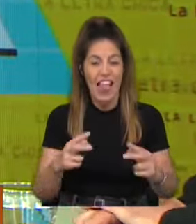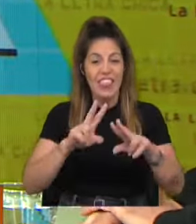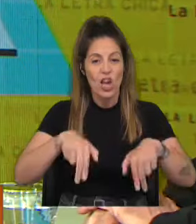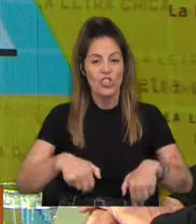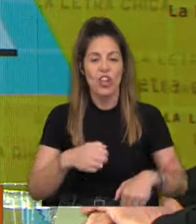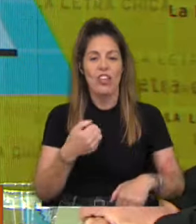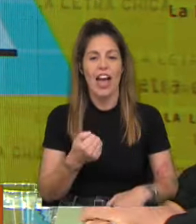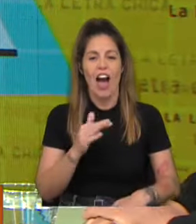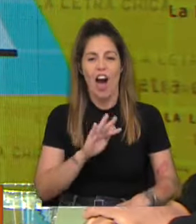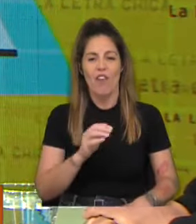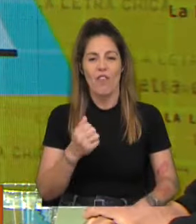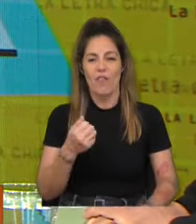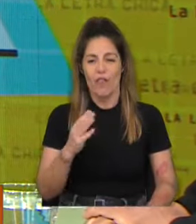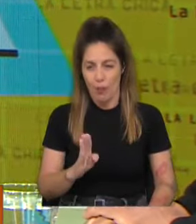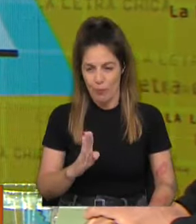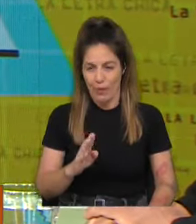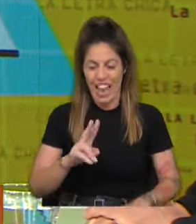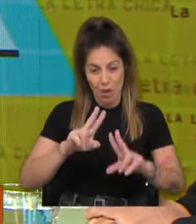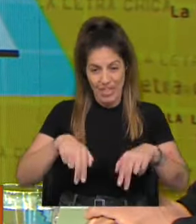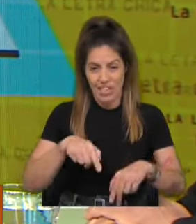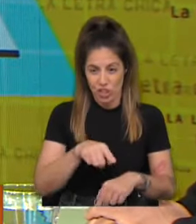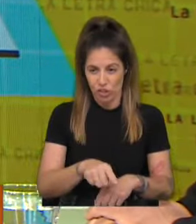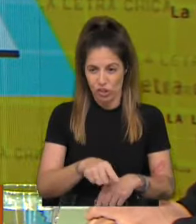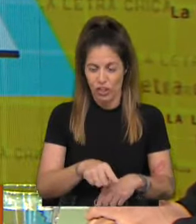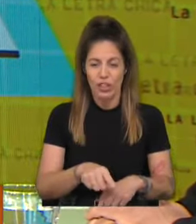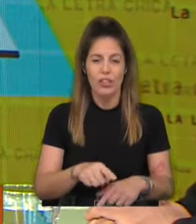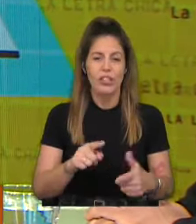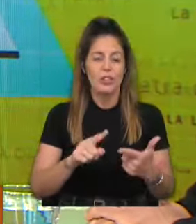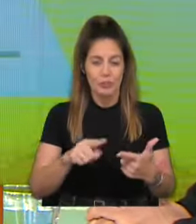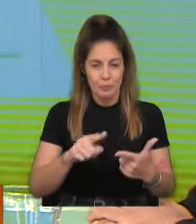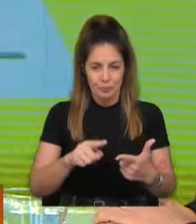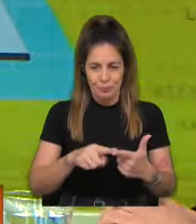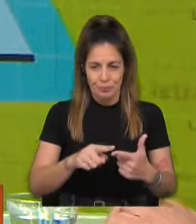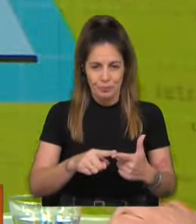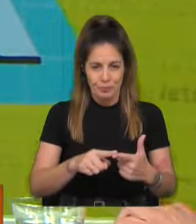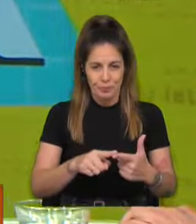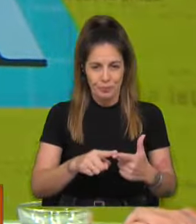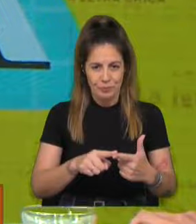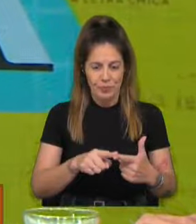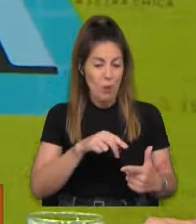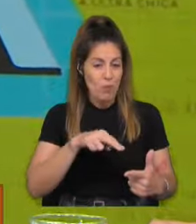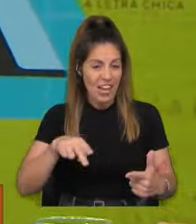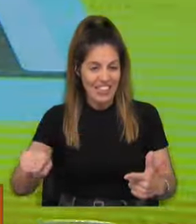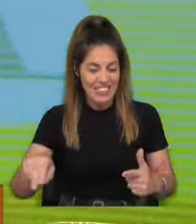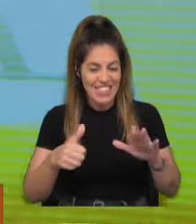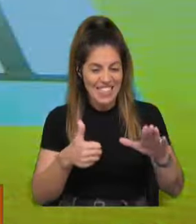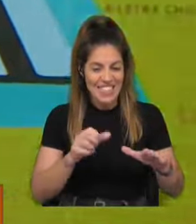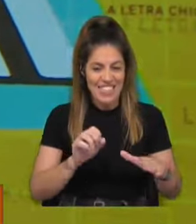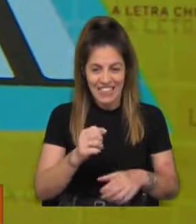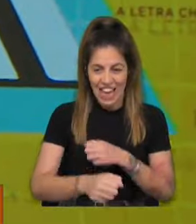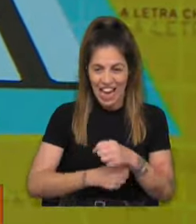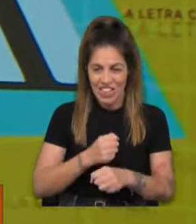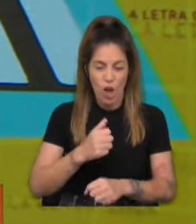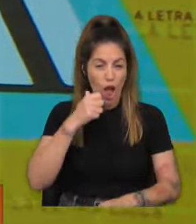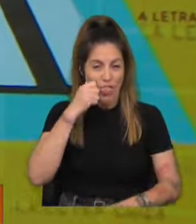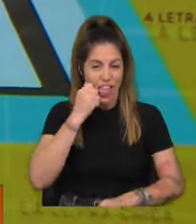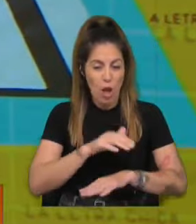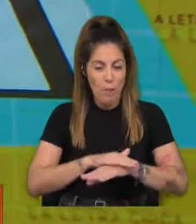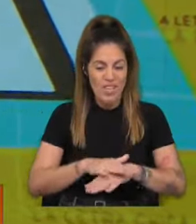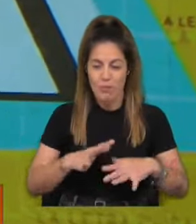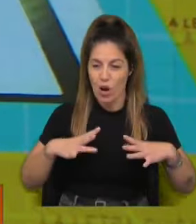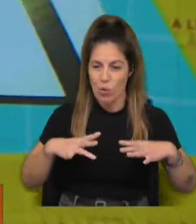las afap o la eliminación Mejor dicho de las afap la tensión de 60 años como edad mínima